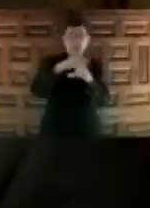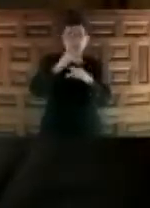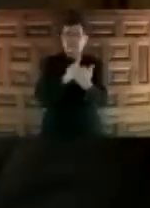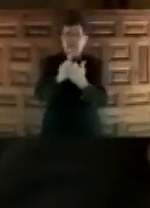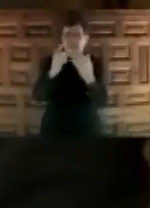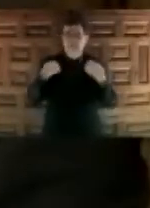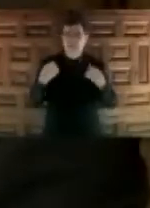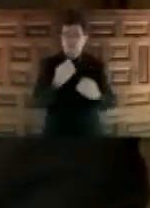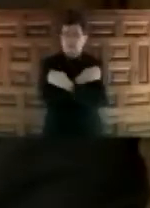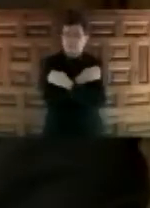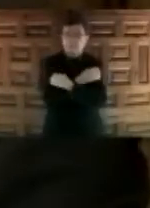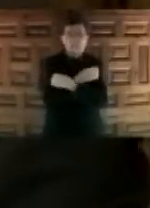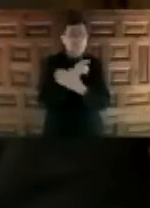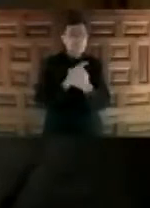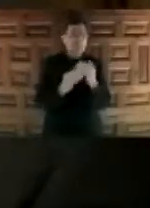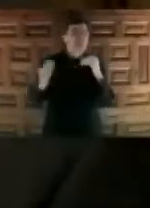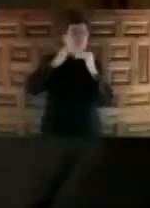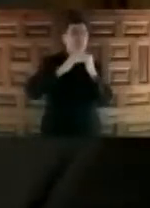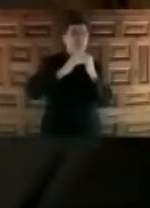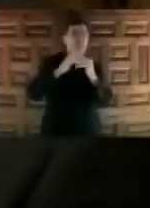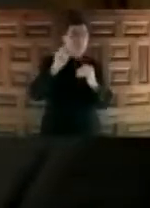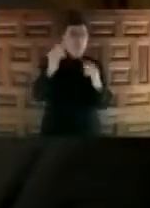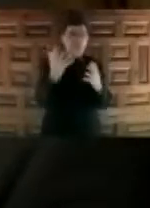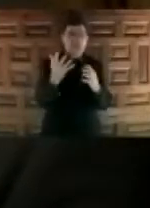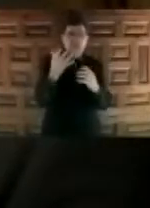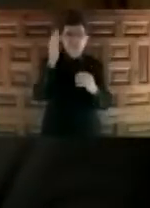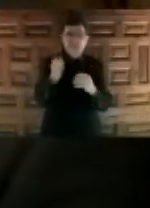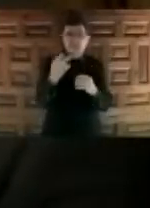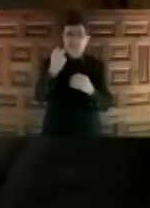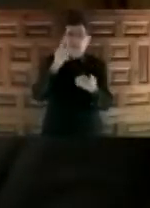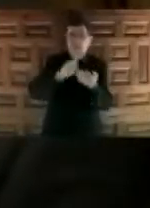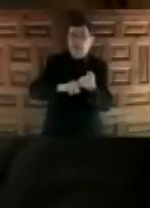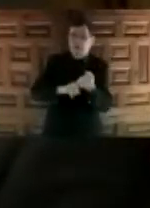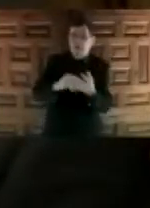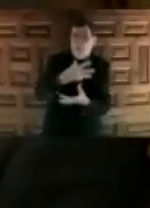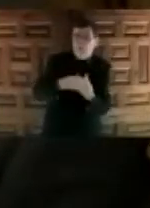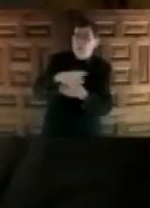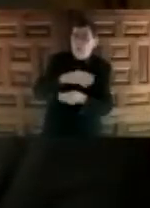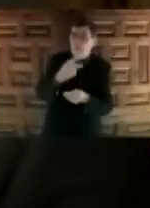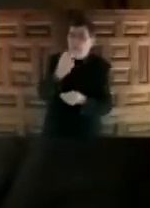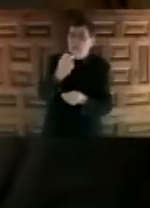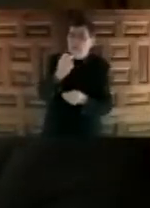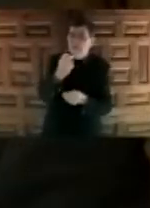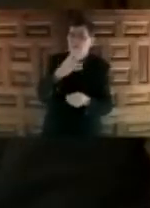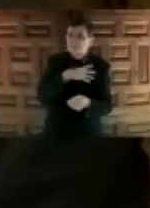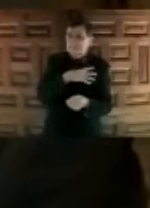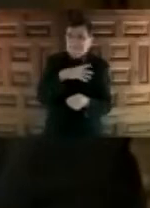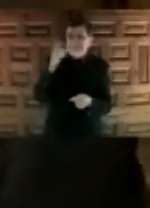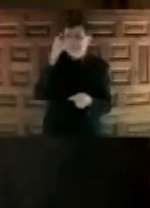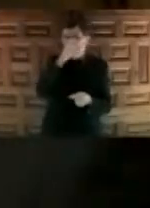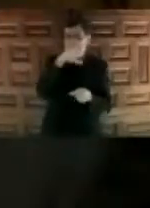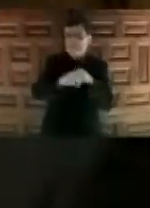a la educación superior. Si no disponemos de este fondo, difícilmente estaríamos cumpliendo